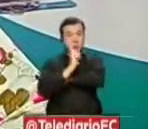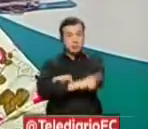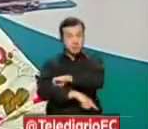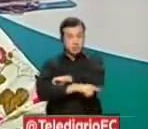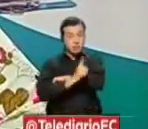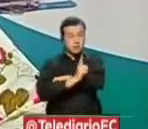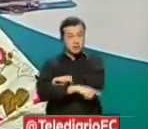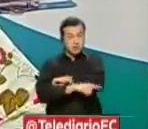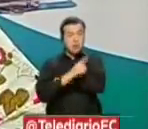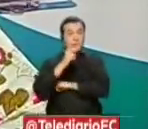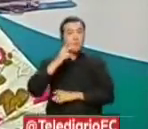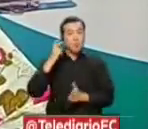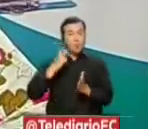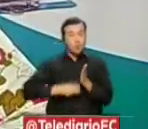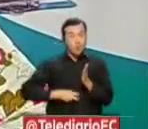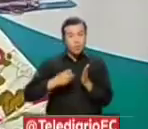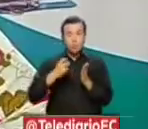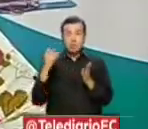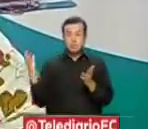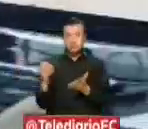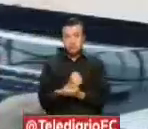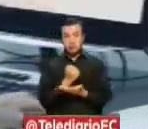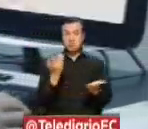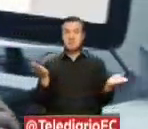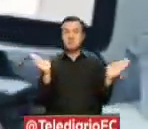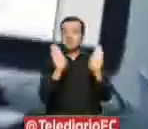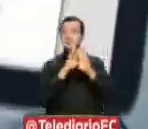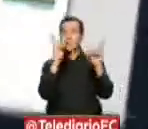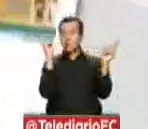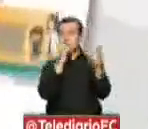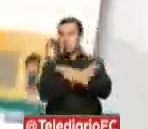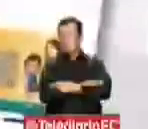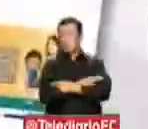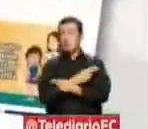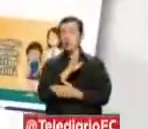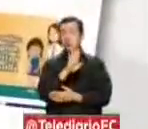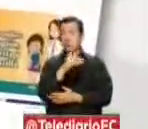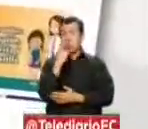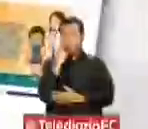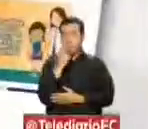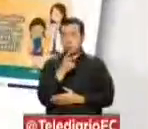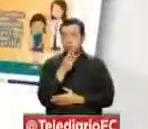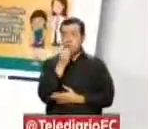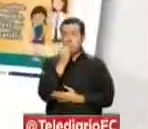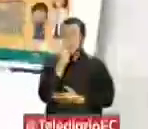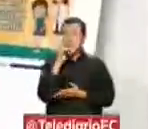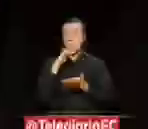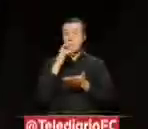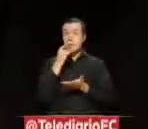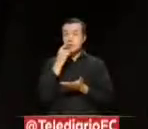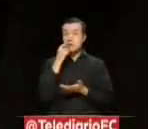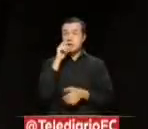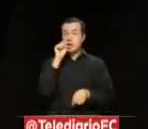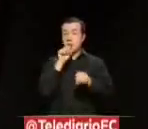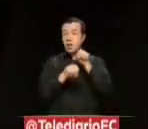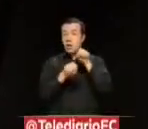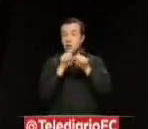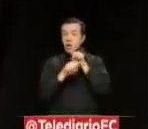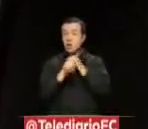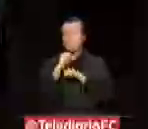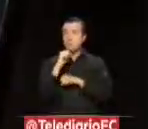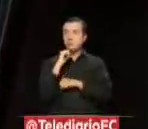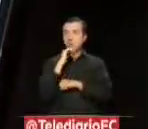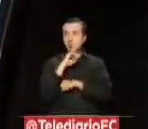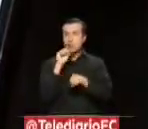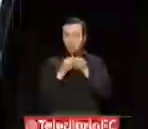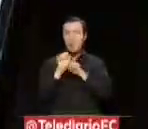ser multa, decomiso y clausura. Si recibe algún producto alimenticio o farmacéutico en mal estado, el usuario